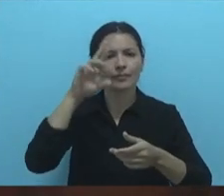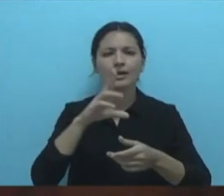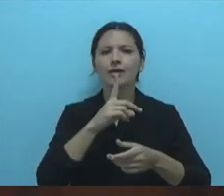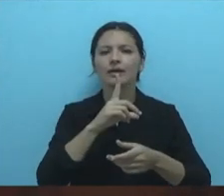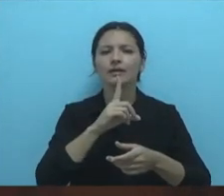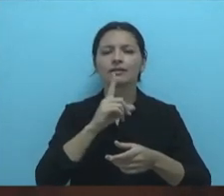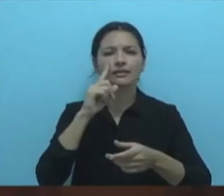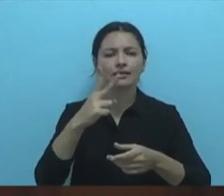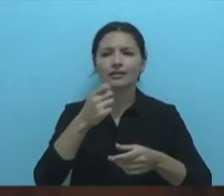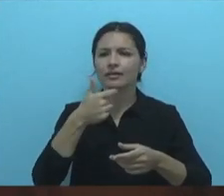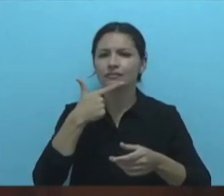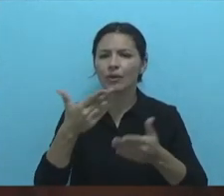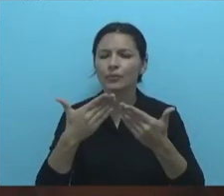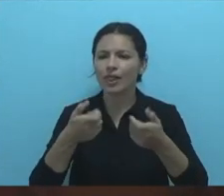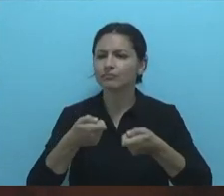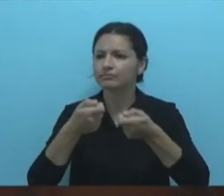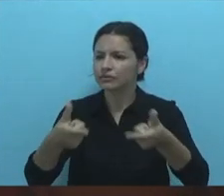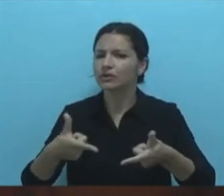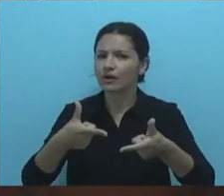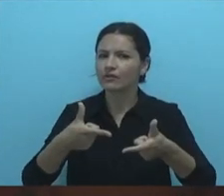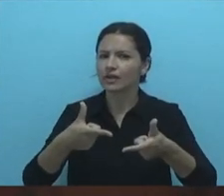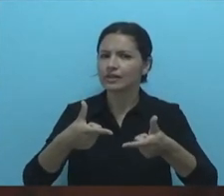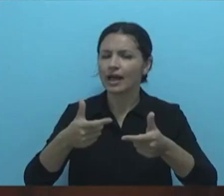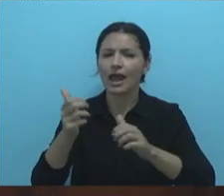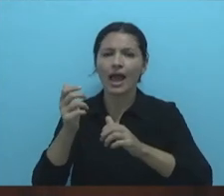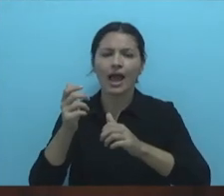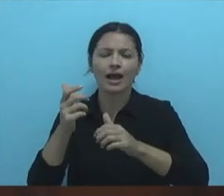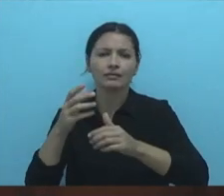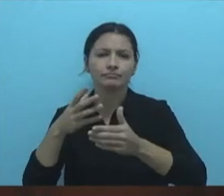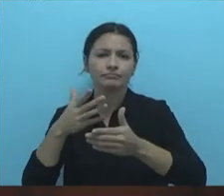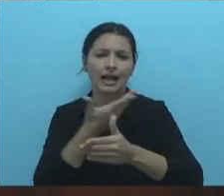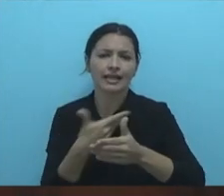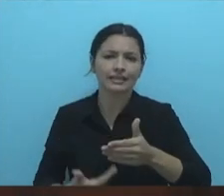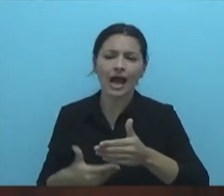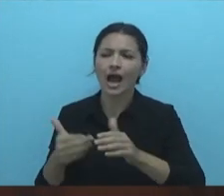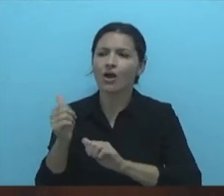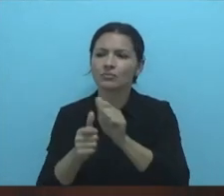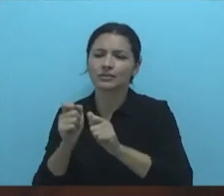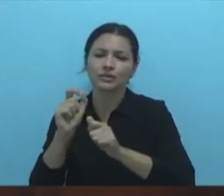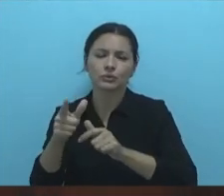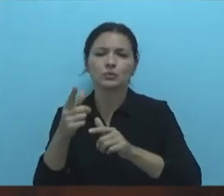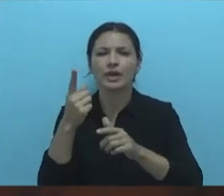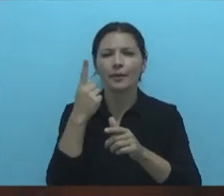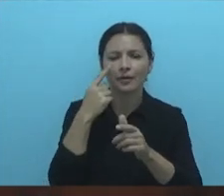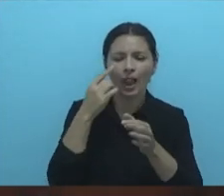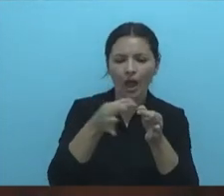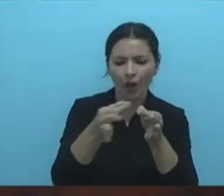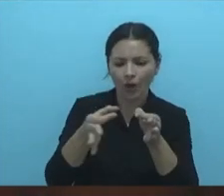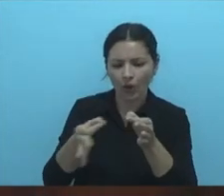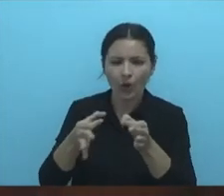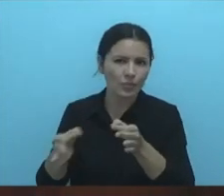su objeto puedan ser proveedoras del estado y sus empresas haciéndolo extensivo aquellas municipalidades y comunas que